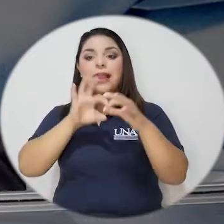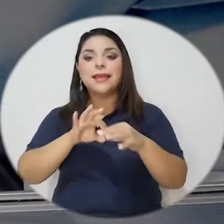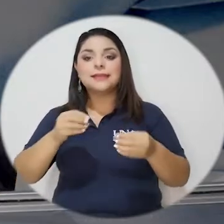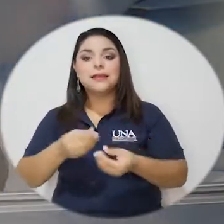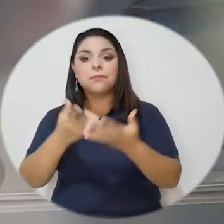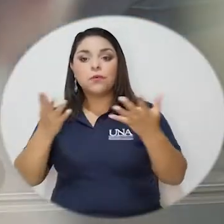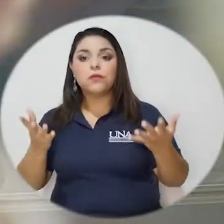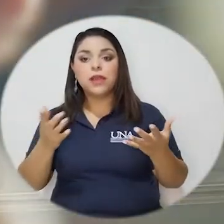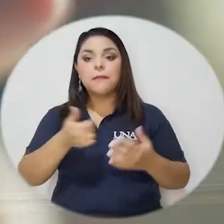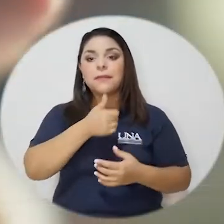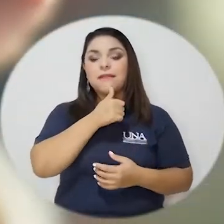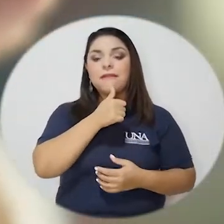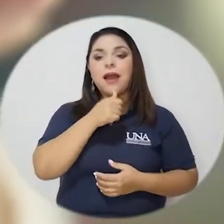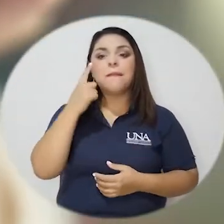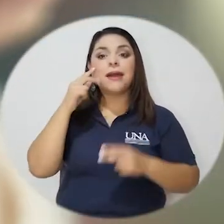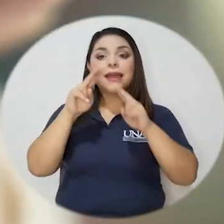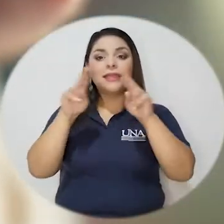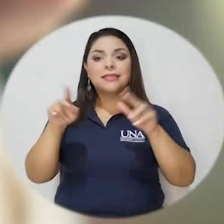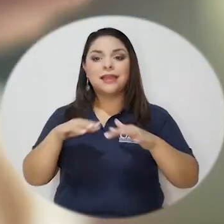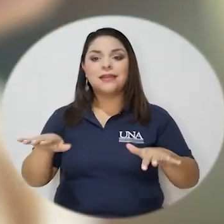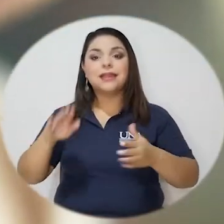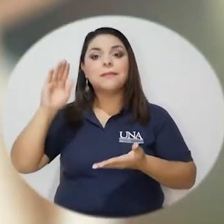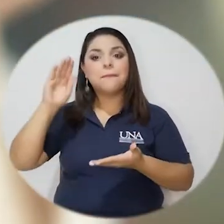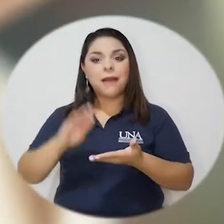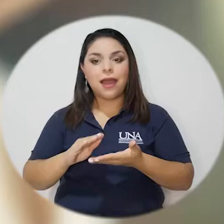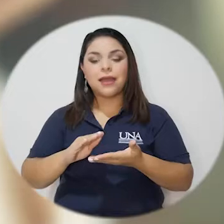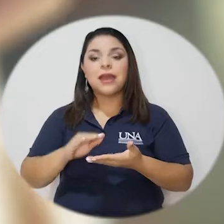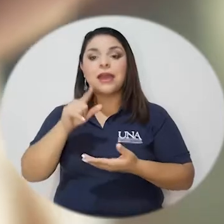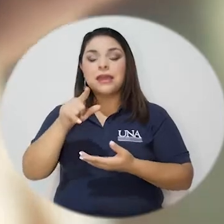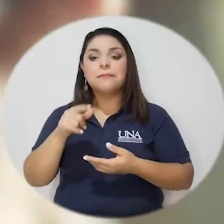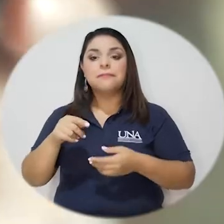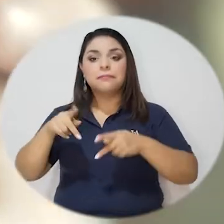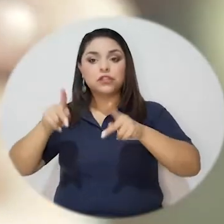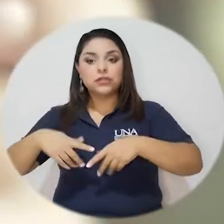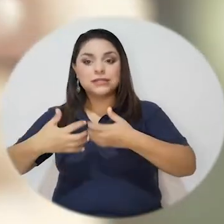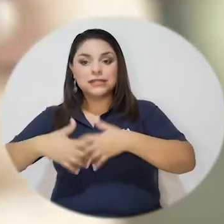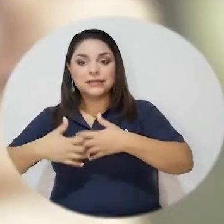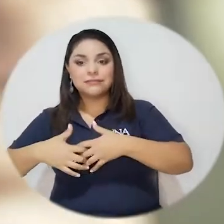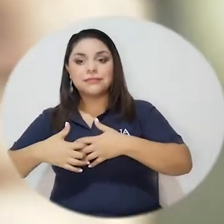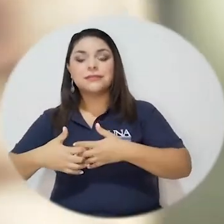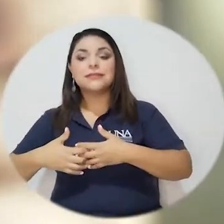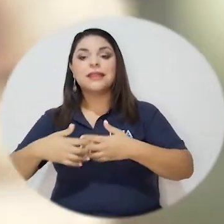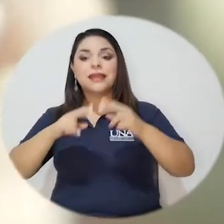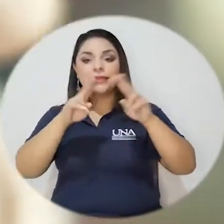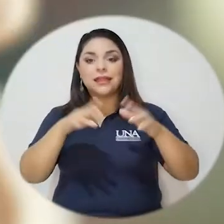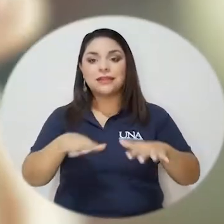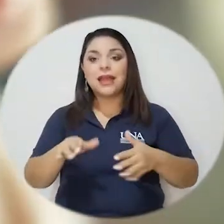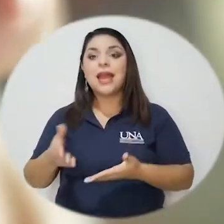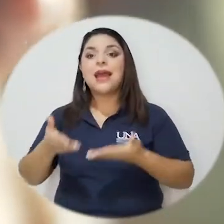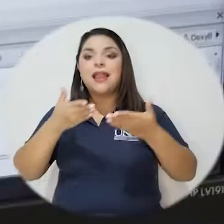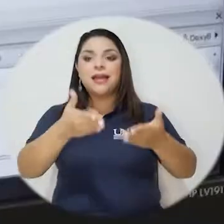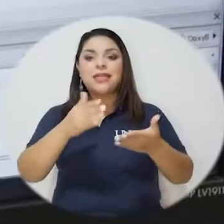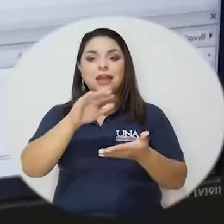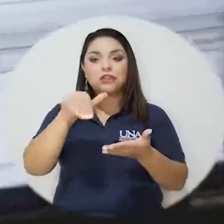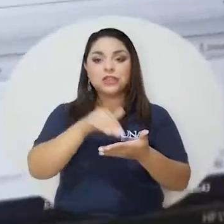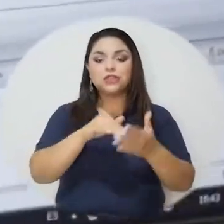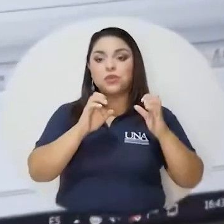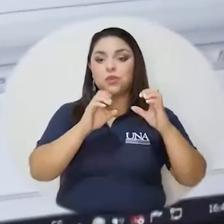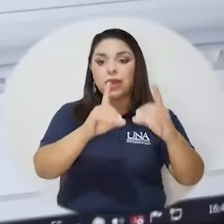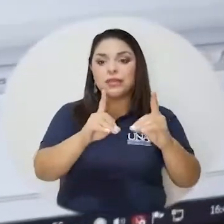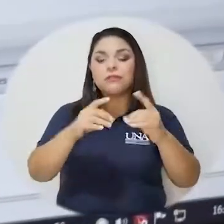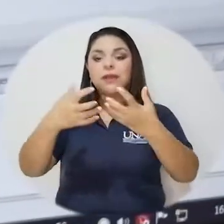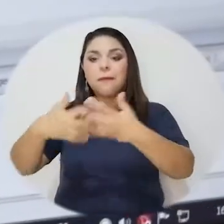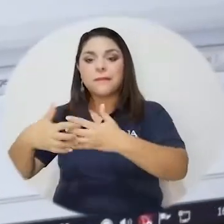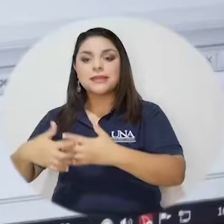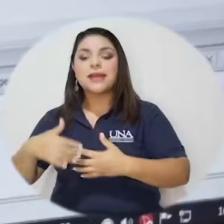que la internet baje y los proveedores de internet le den a las microempresas y a las empresas y a los centros educativos